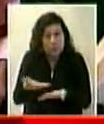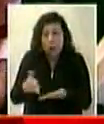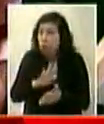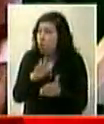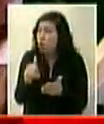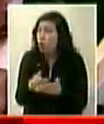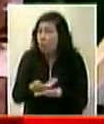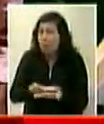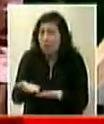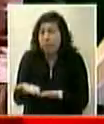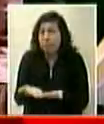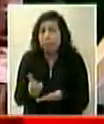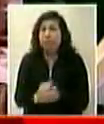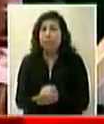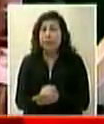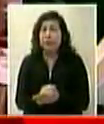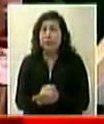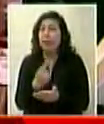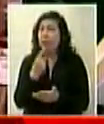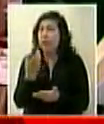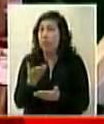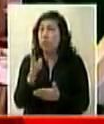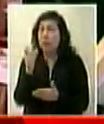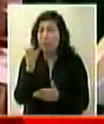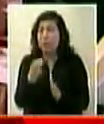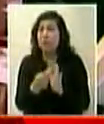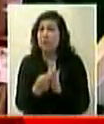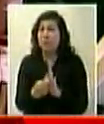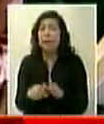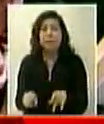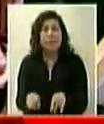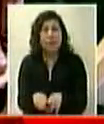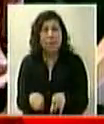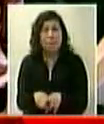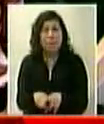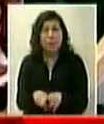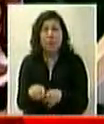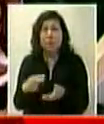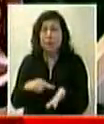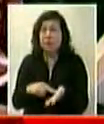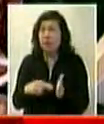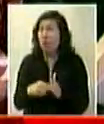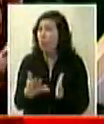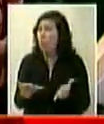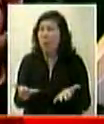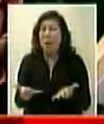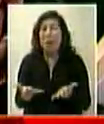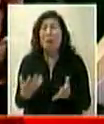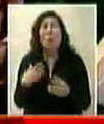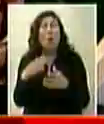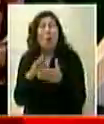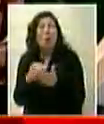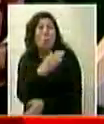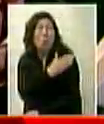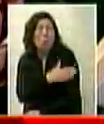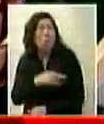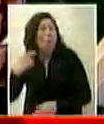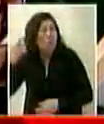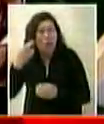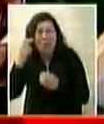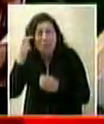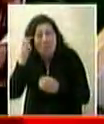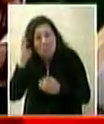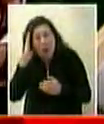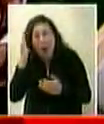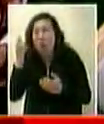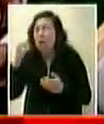los congresistas han designado un representante también, y eso significa que acá no hay tintes políticos, ni nacionalistas, ni fujimoristas, ni de